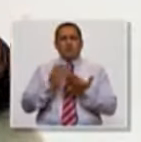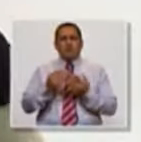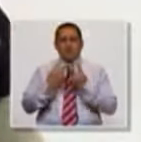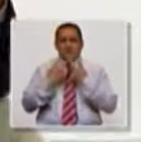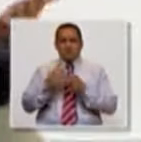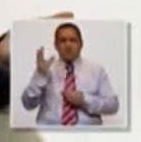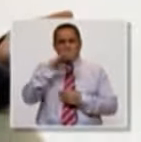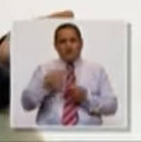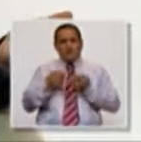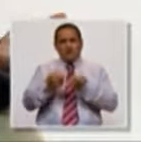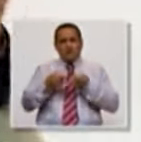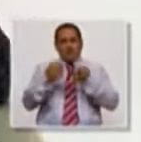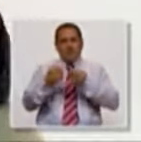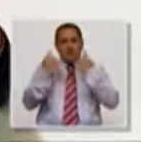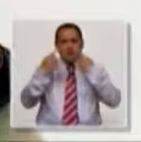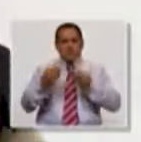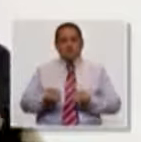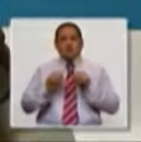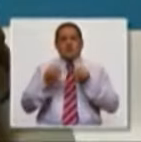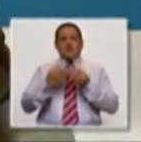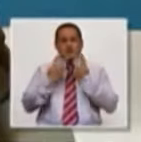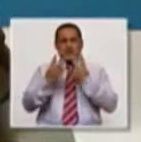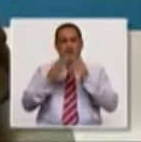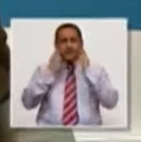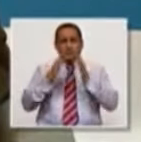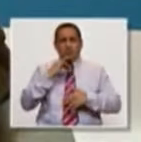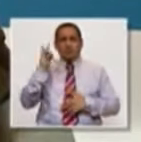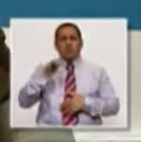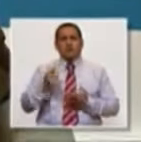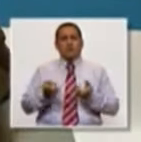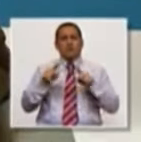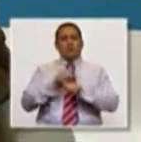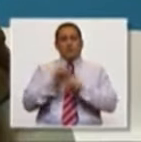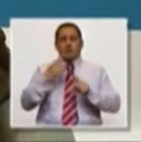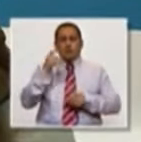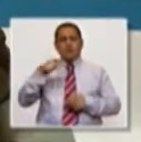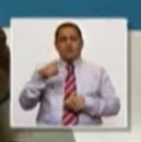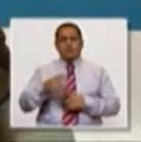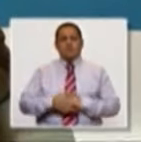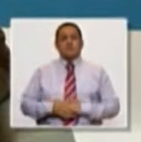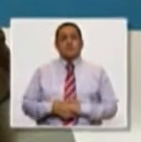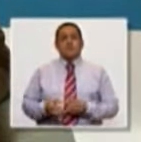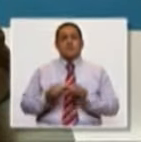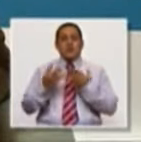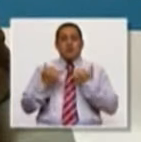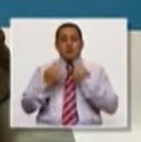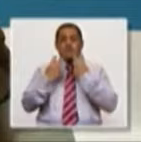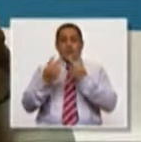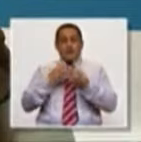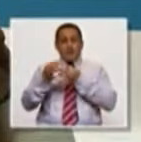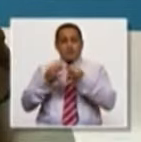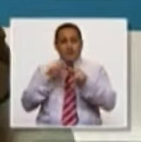poco se busca forzar la figura para que el Tribunal Constitucional... Para que sean atendidos con urgencia cuando no lo debieran. Tal cual. Bueno, pues entonces ahora vamos a